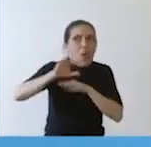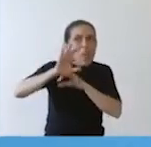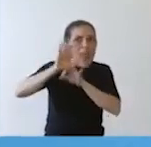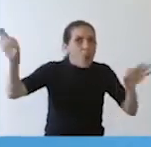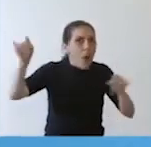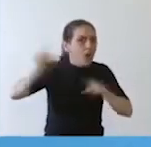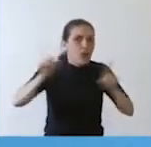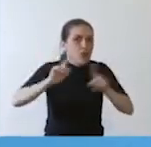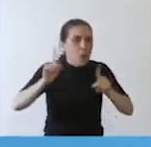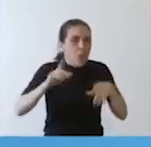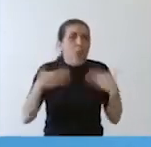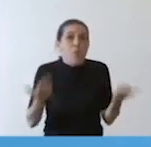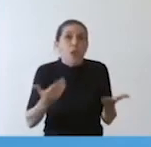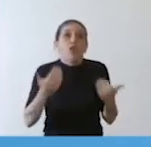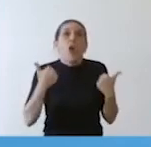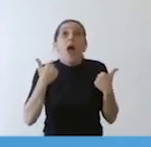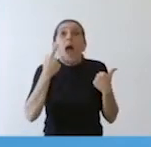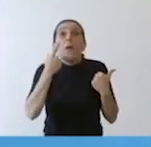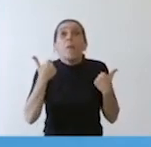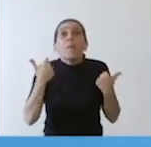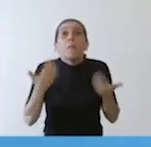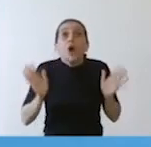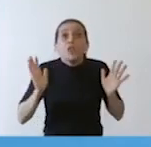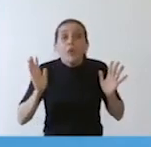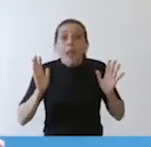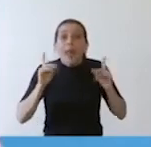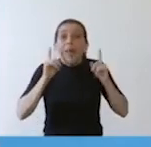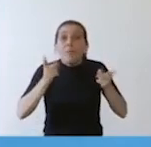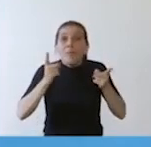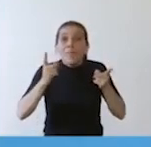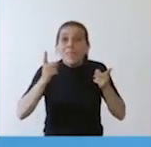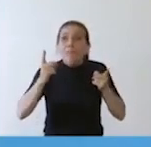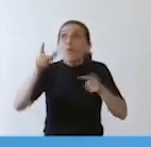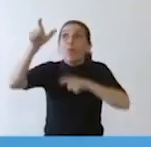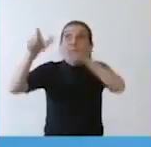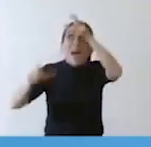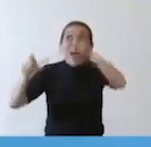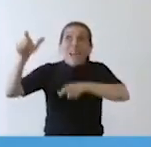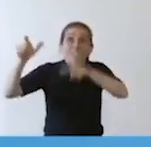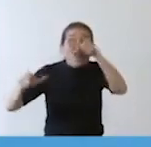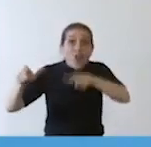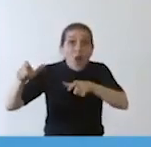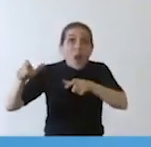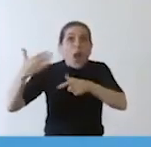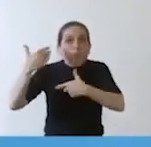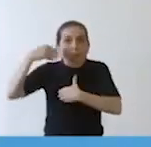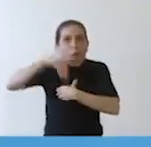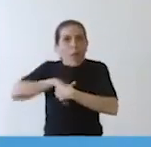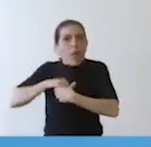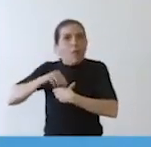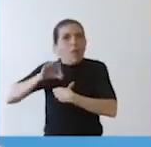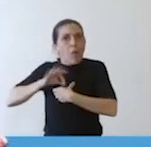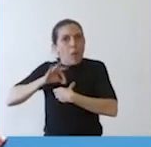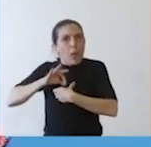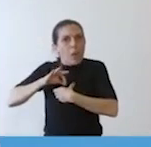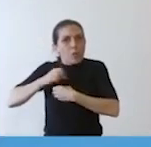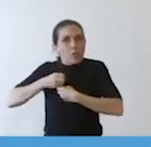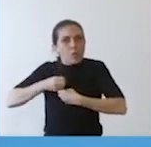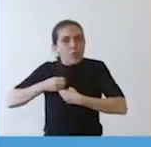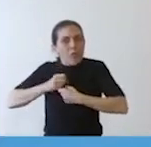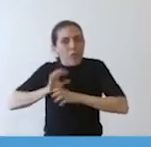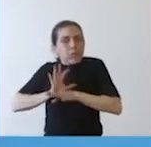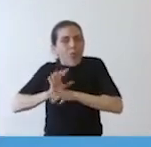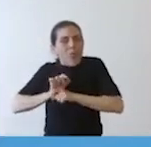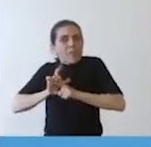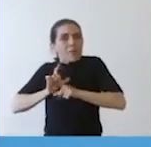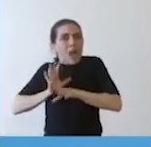de restringir la llegada de personas que puedan estar incubando el virus, no en Argentina, en el